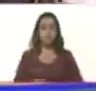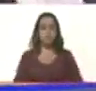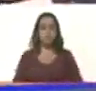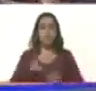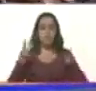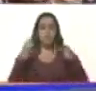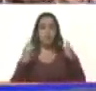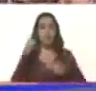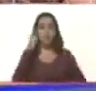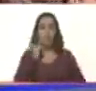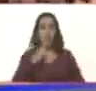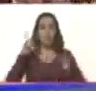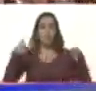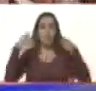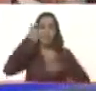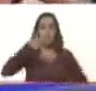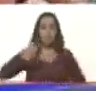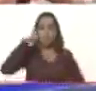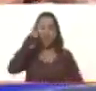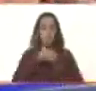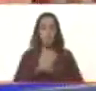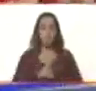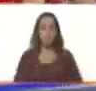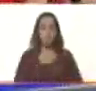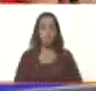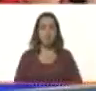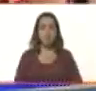vivan las personas con discapacidad! ¡Que viva!